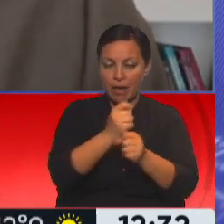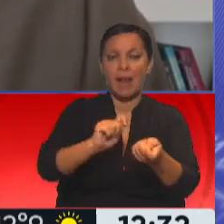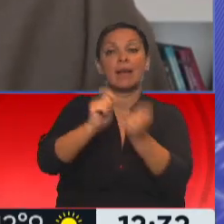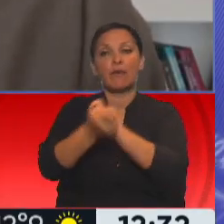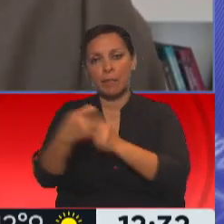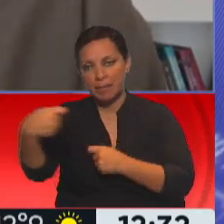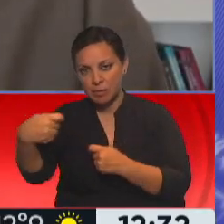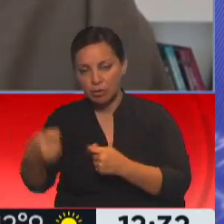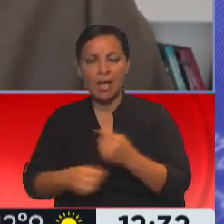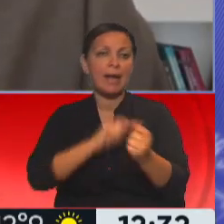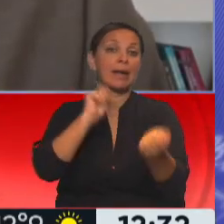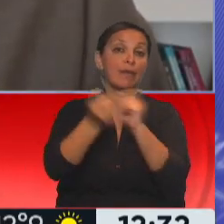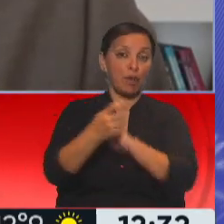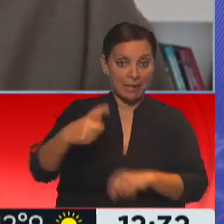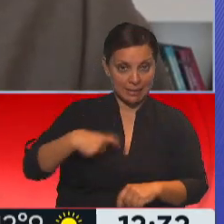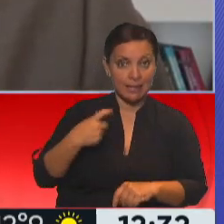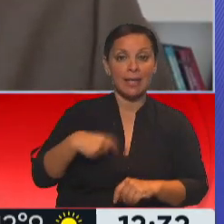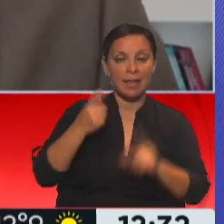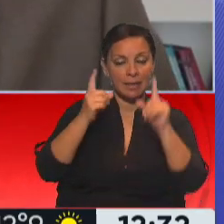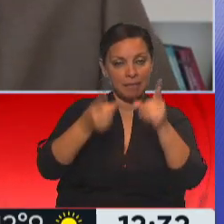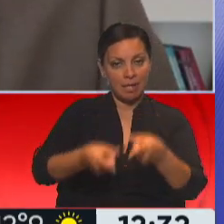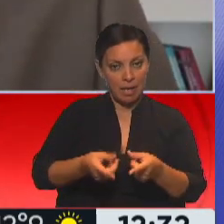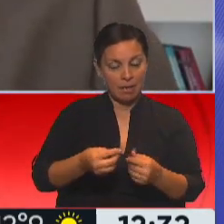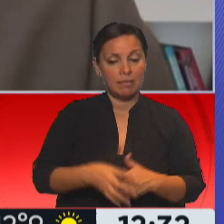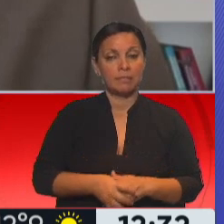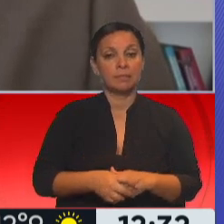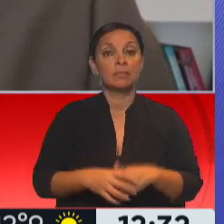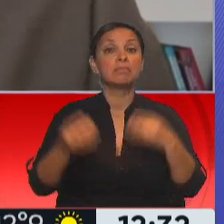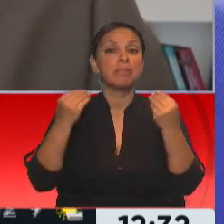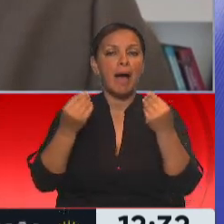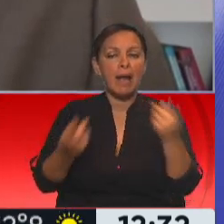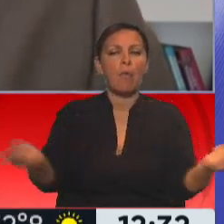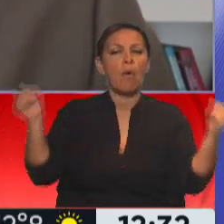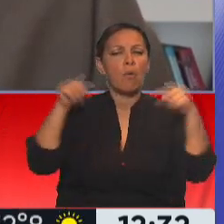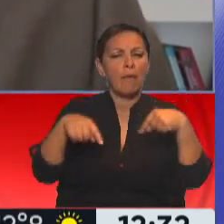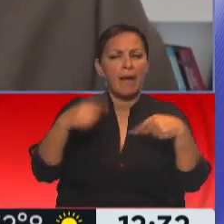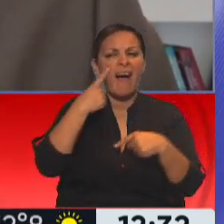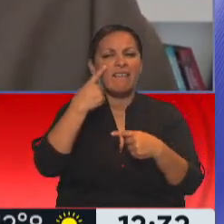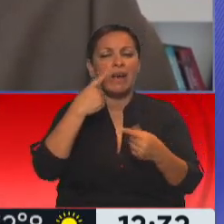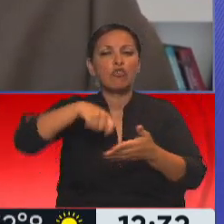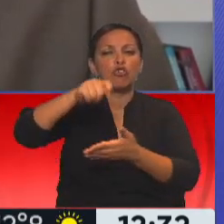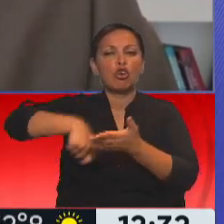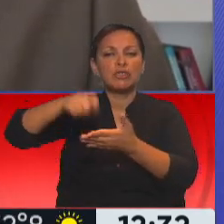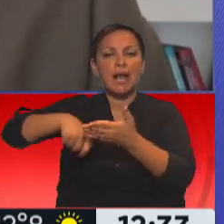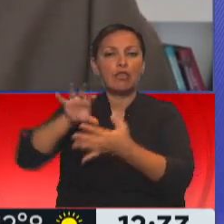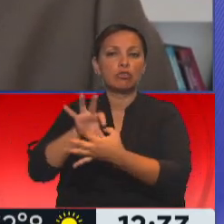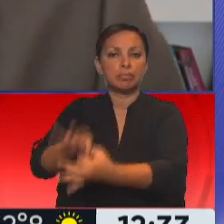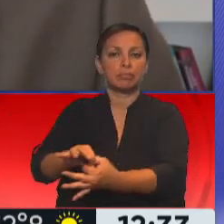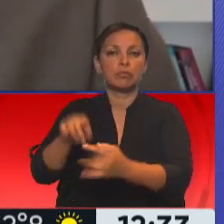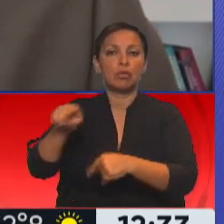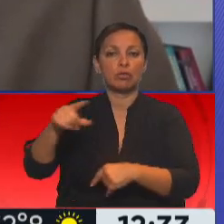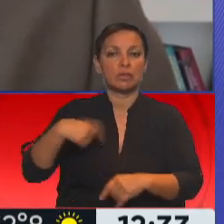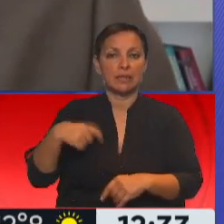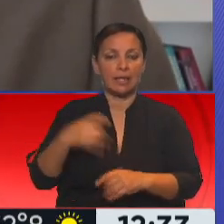que hacer la reforma sindical para volver a renegociar todos los contratos, digamos, con los sindicatos, porque son del